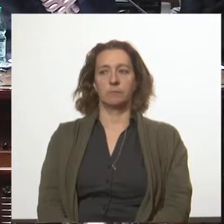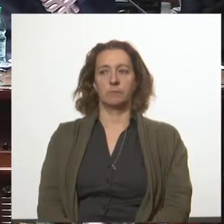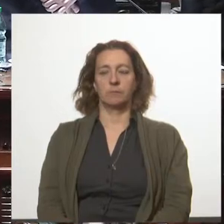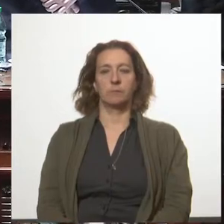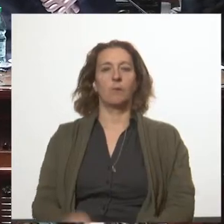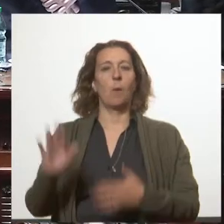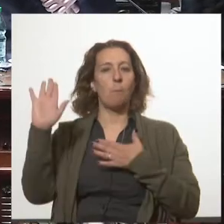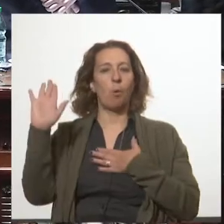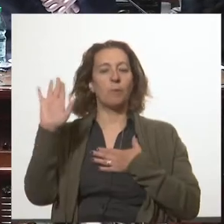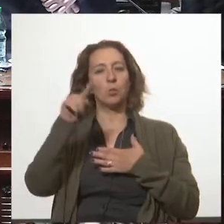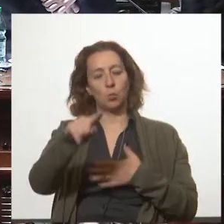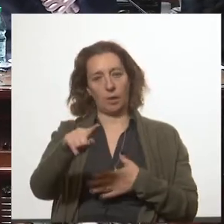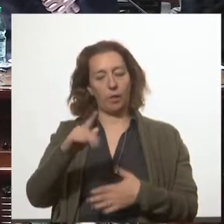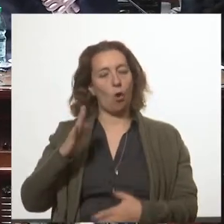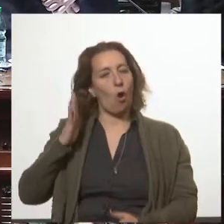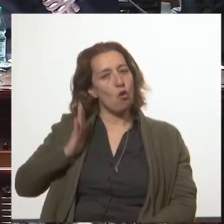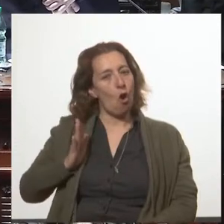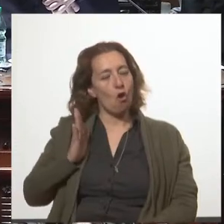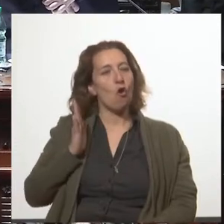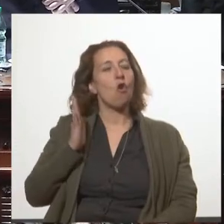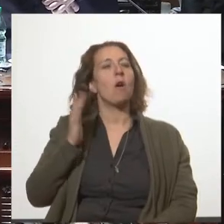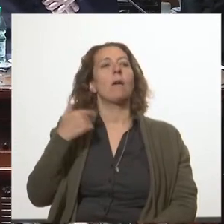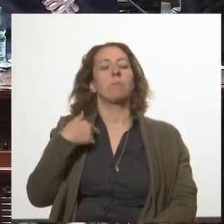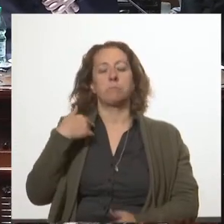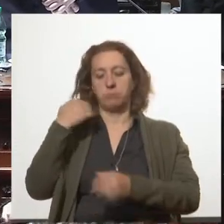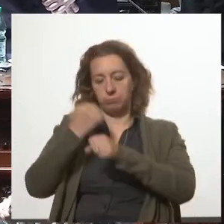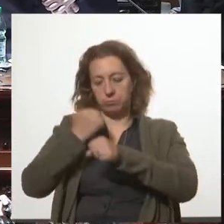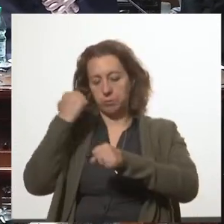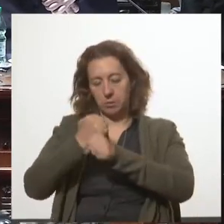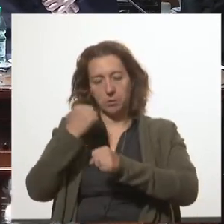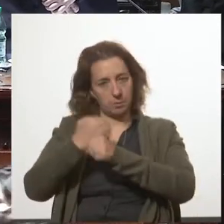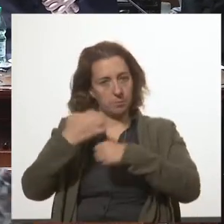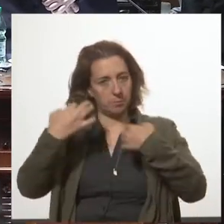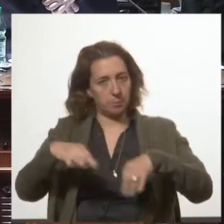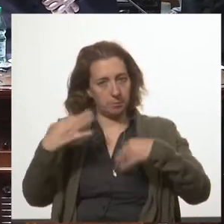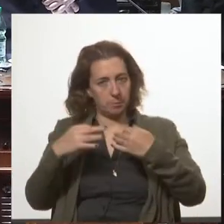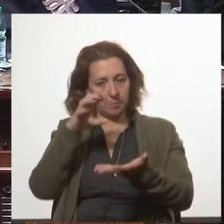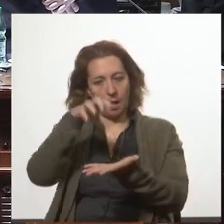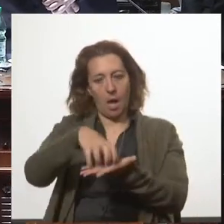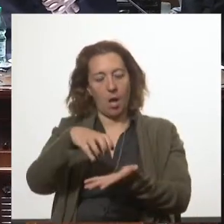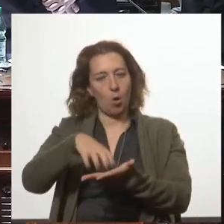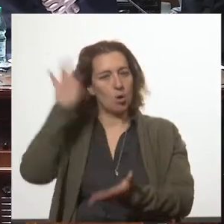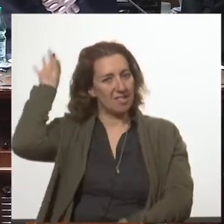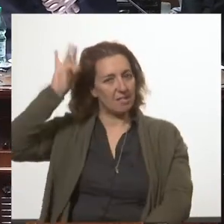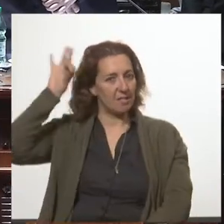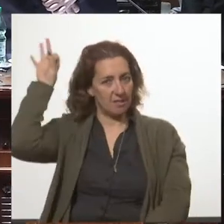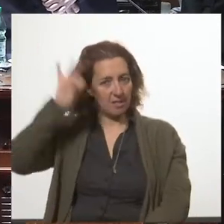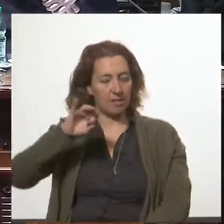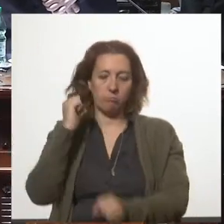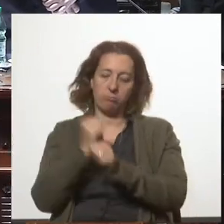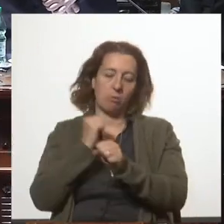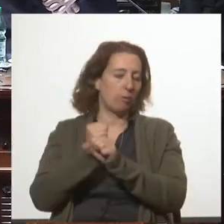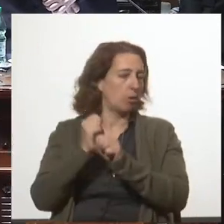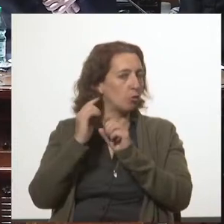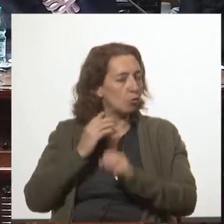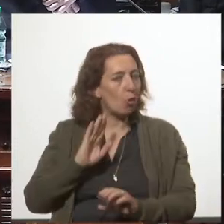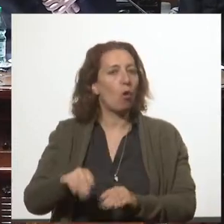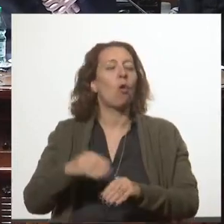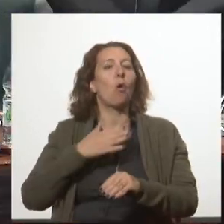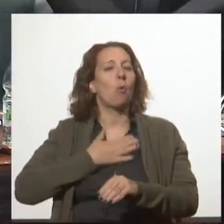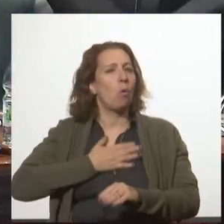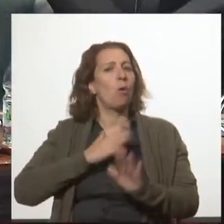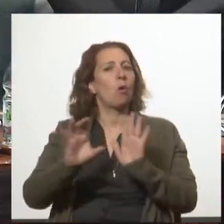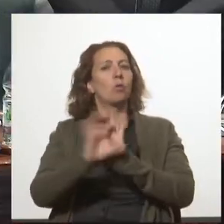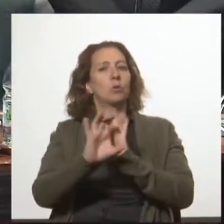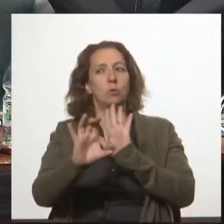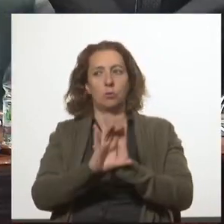prometió usted por su honor desempeñar debidamente el cargo de senador y obrar en todo conforme a la constitución de la república